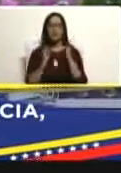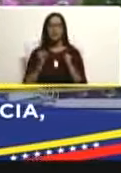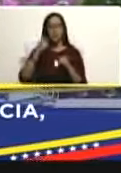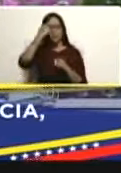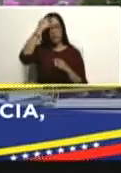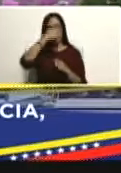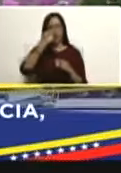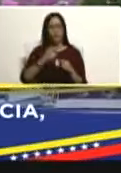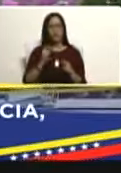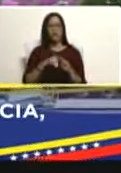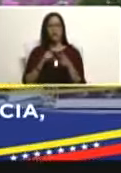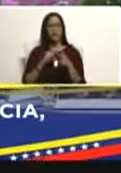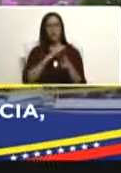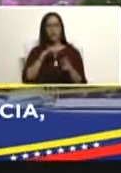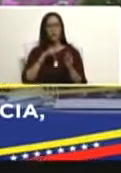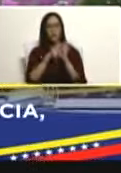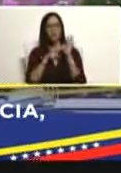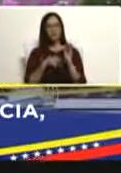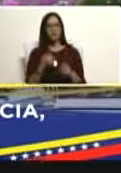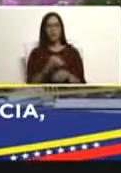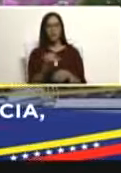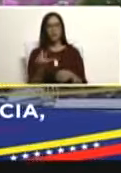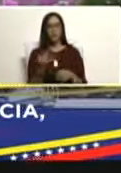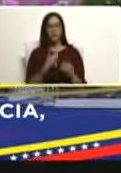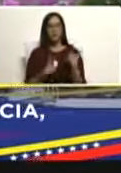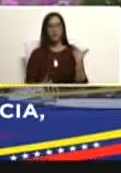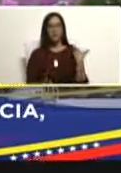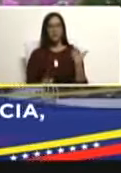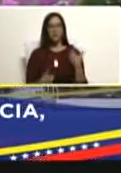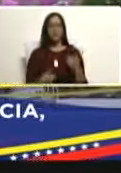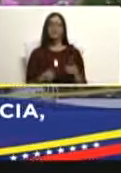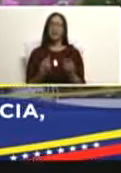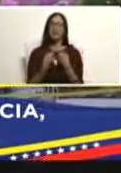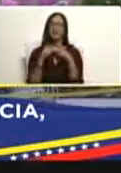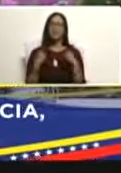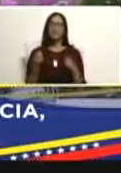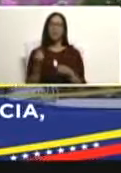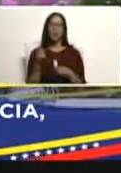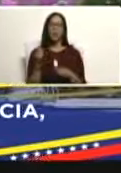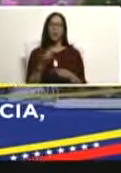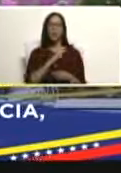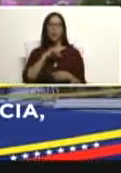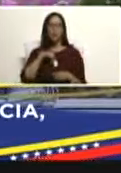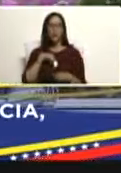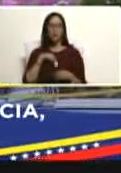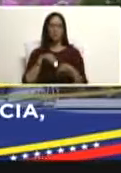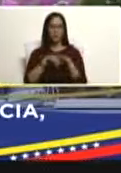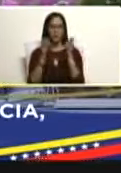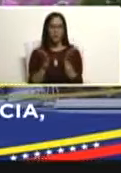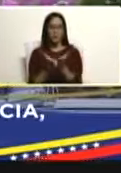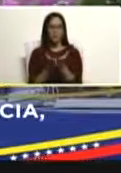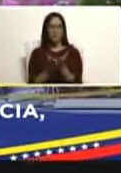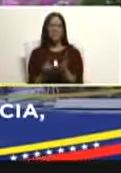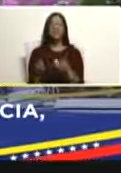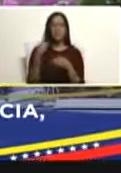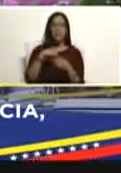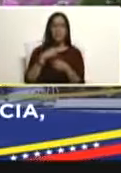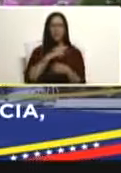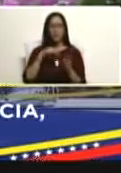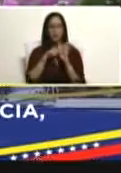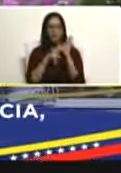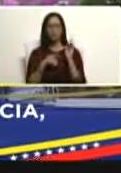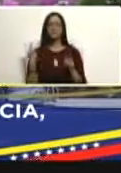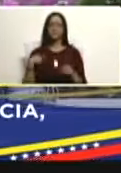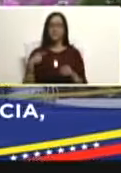pueblo. Que entonces nuestra agenda sea plural, presidente, y sea tan diversa como nuestro planeta, pero que además nuestra agenda